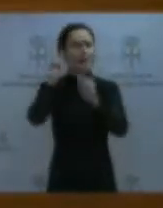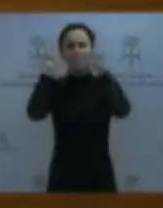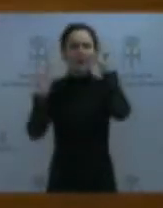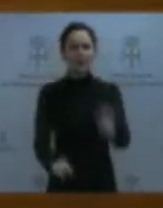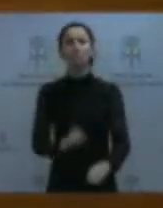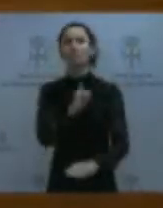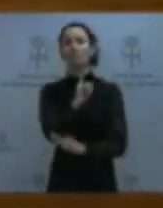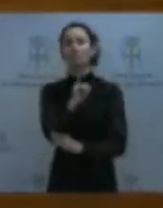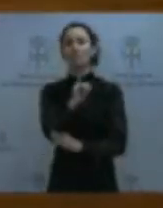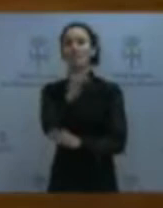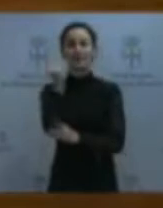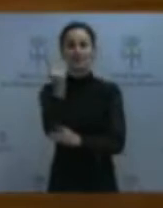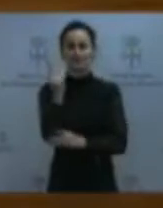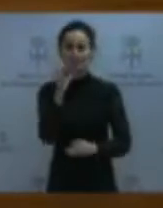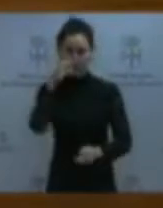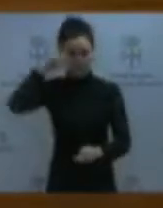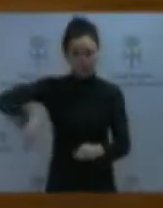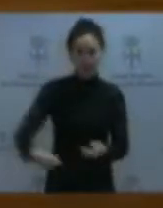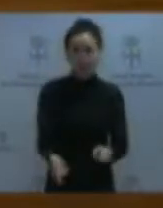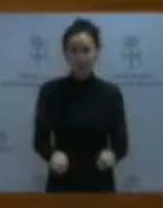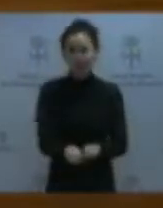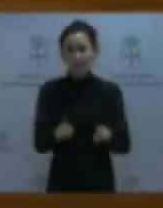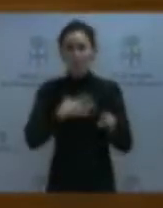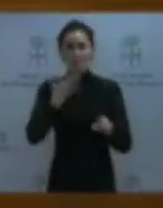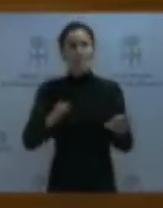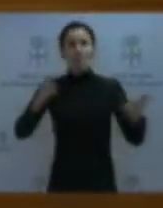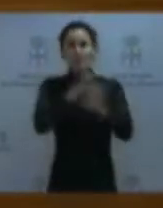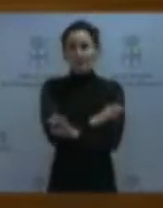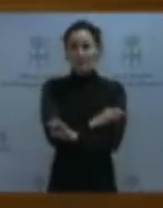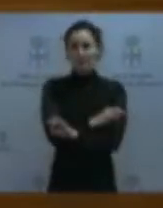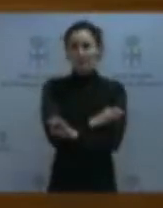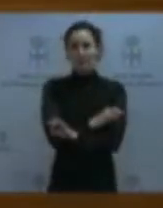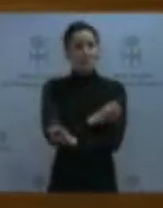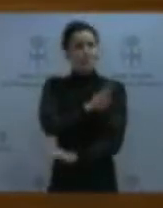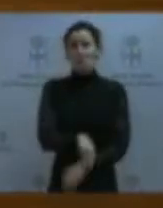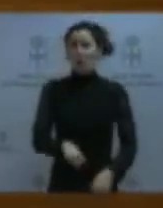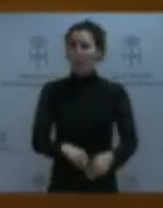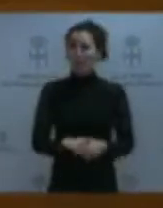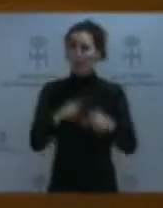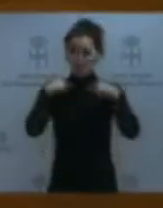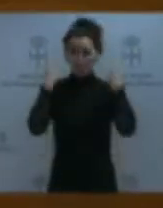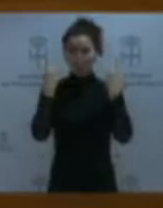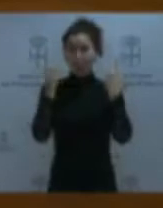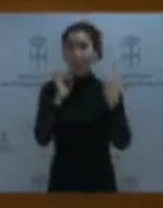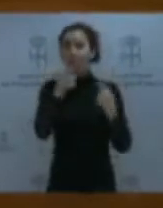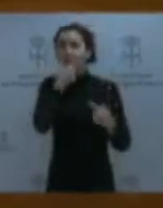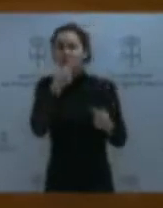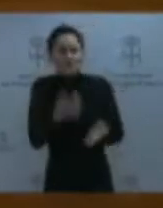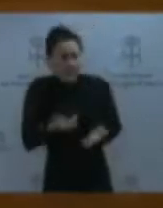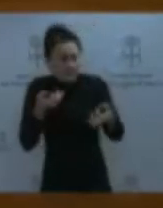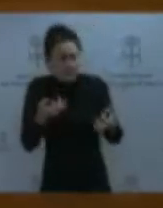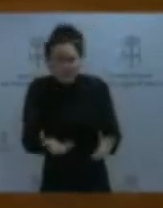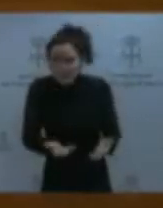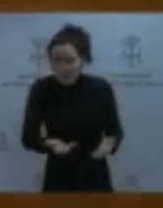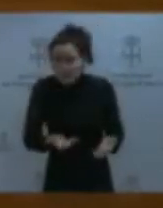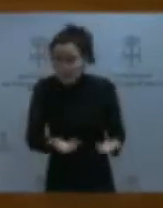institucional. Los habrá que simplemente se conformen con un triste nunca o con un fácil siempre, pero